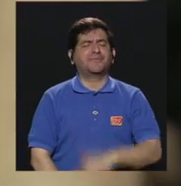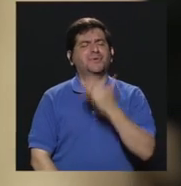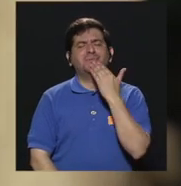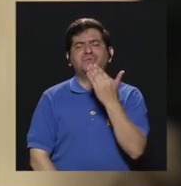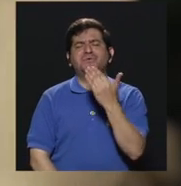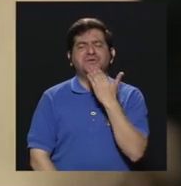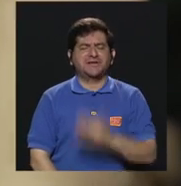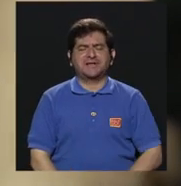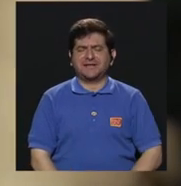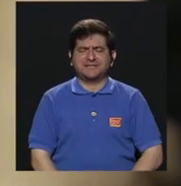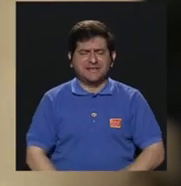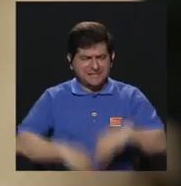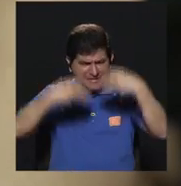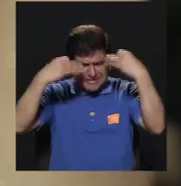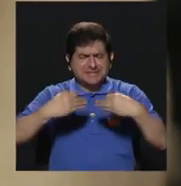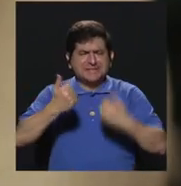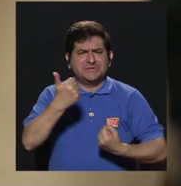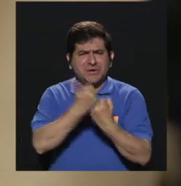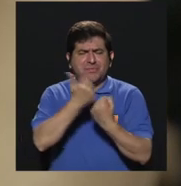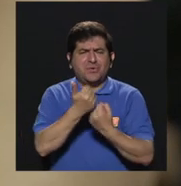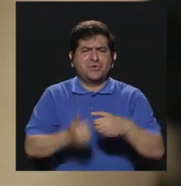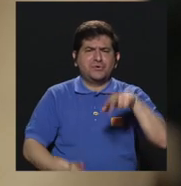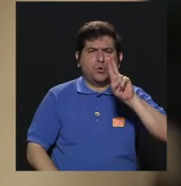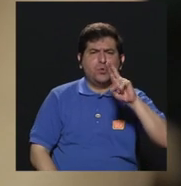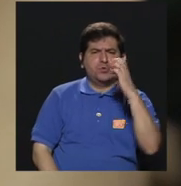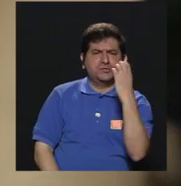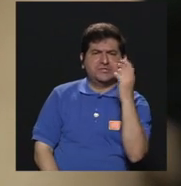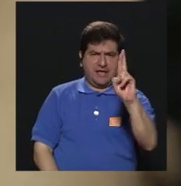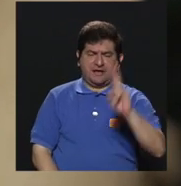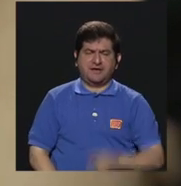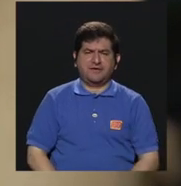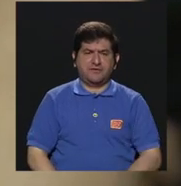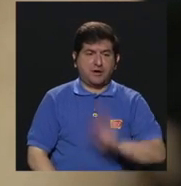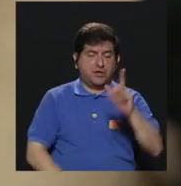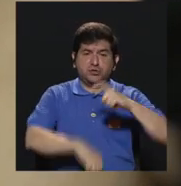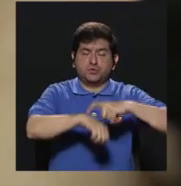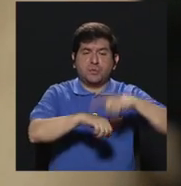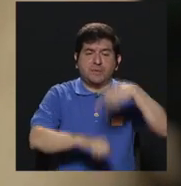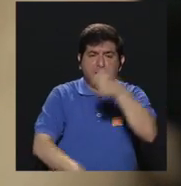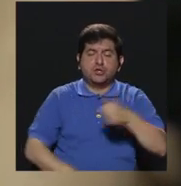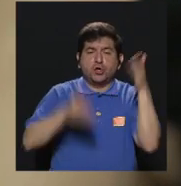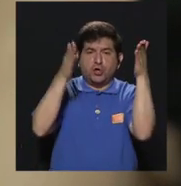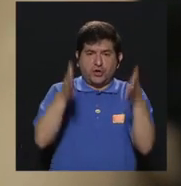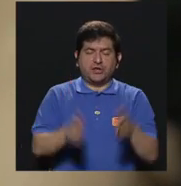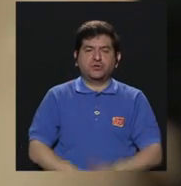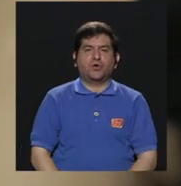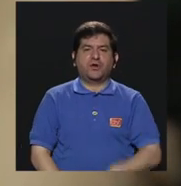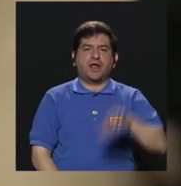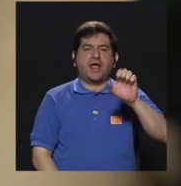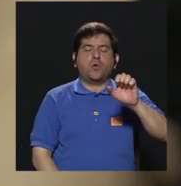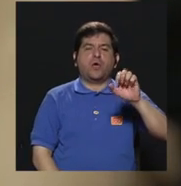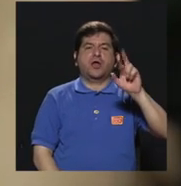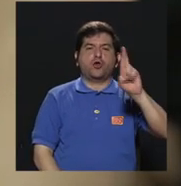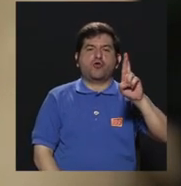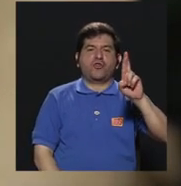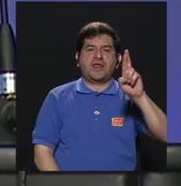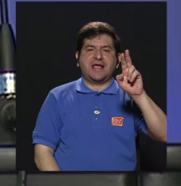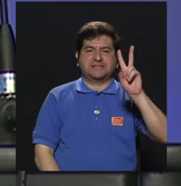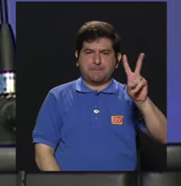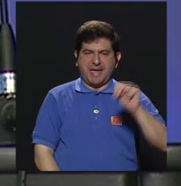Gracias al decidido apoyo de la Universidad de Costa Rica y de su entonces rector, Eugenio